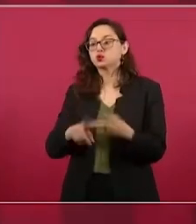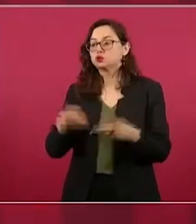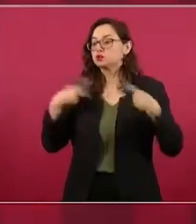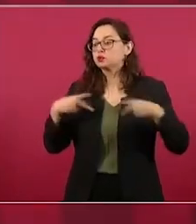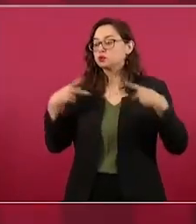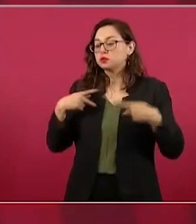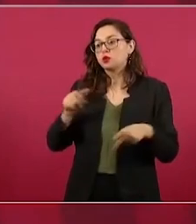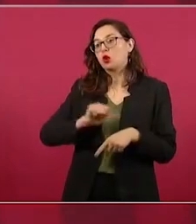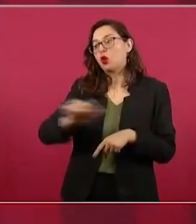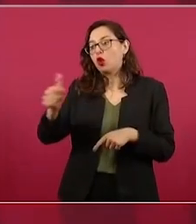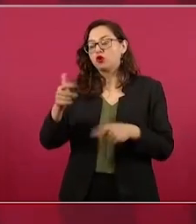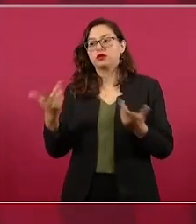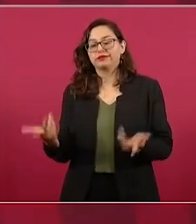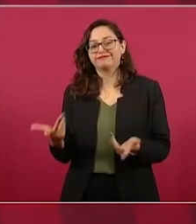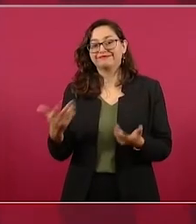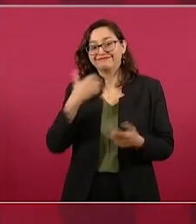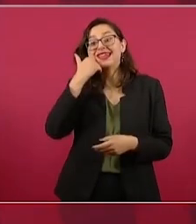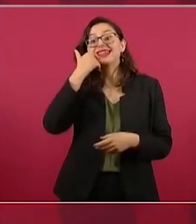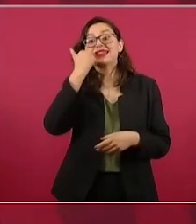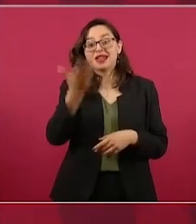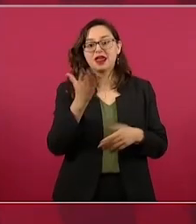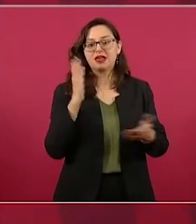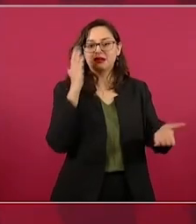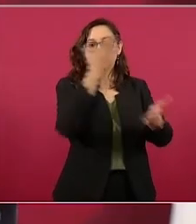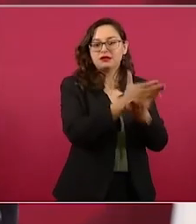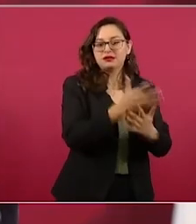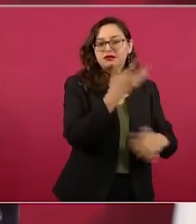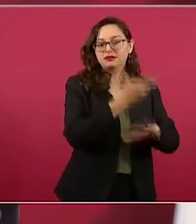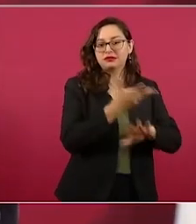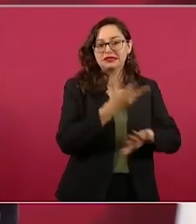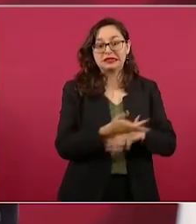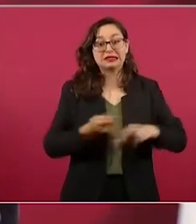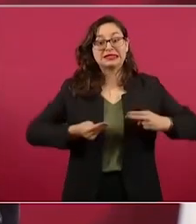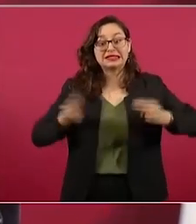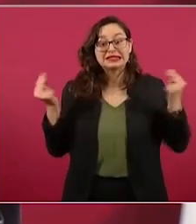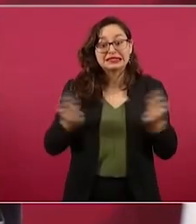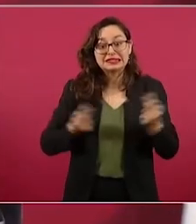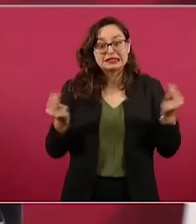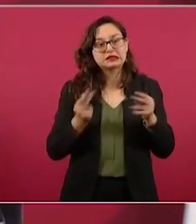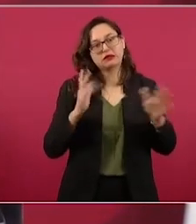tienen que ir a Estados Unidos. Y hay algo que